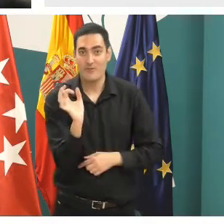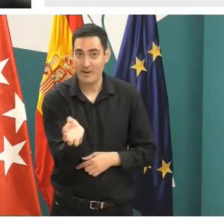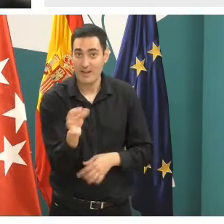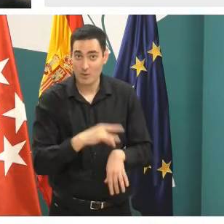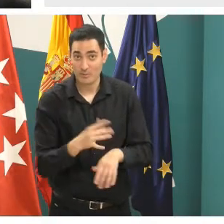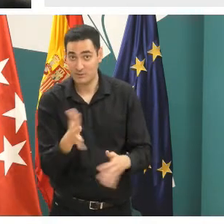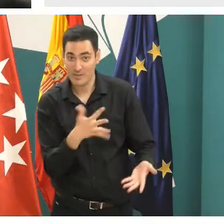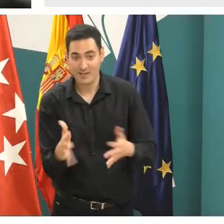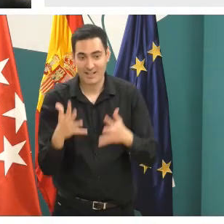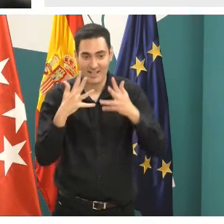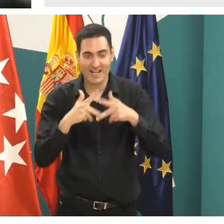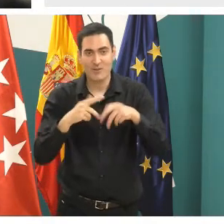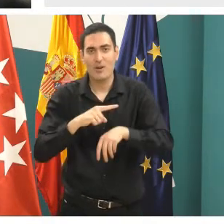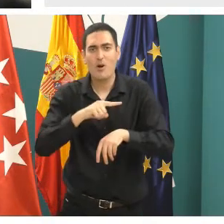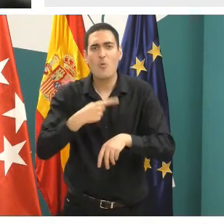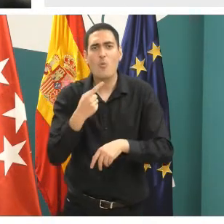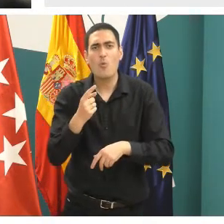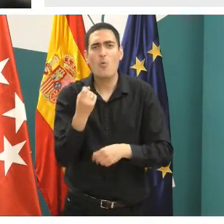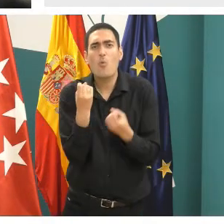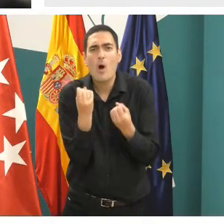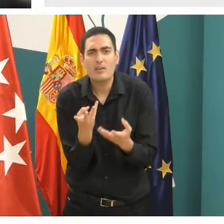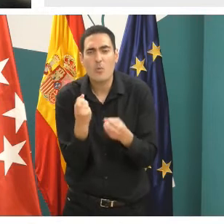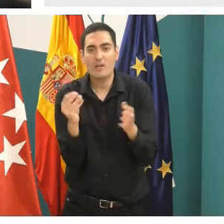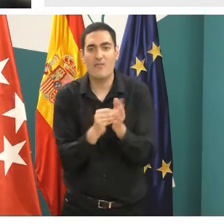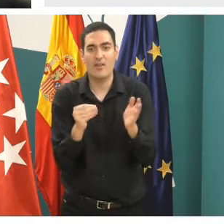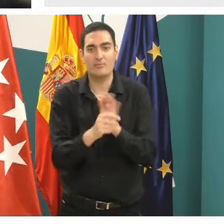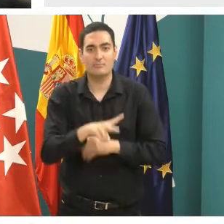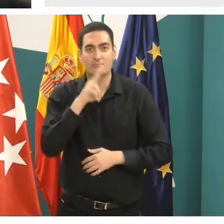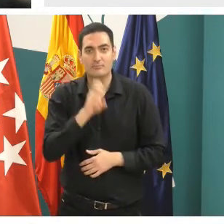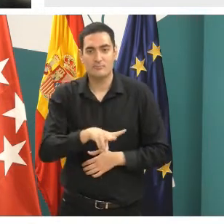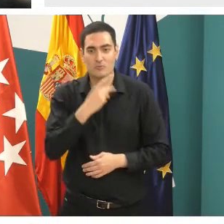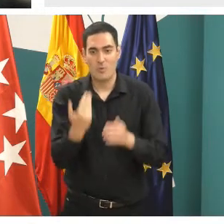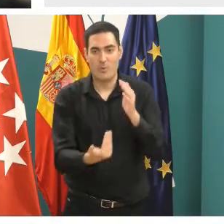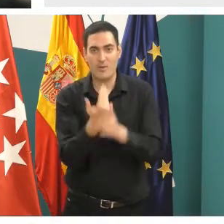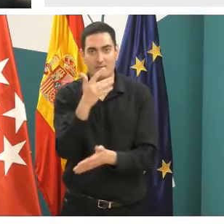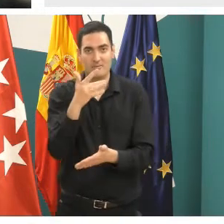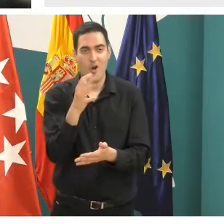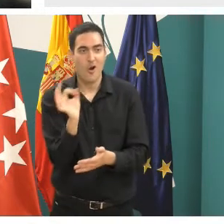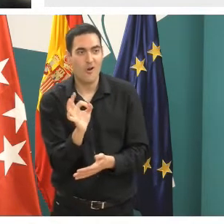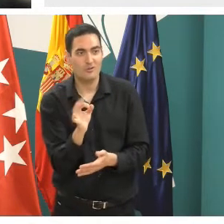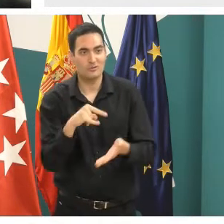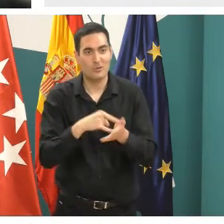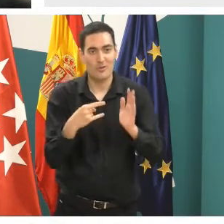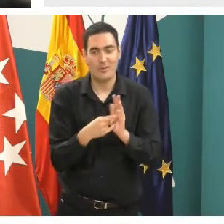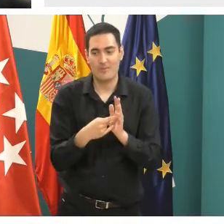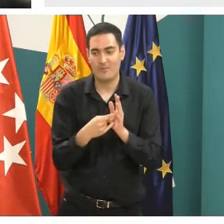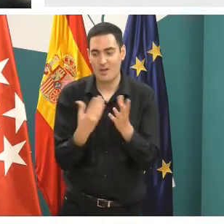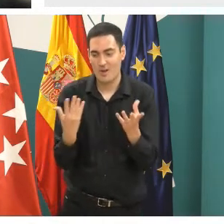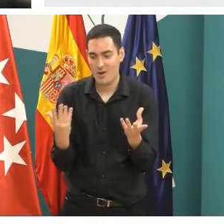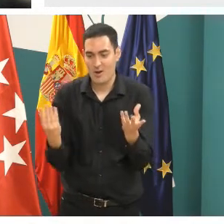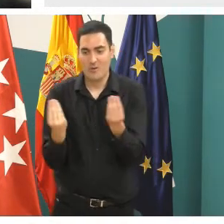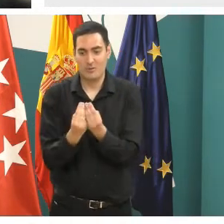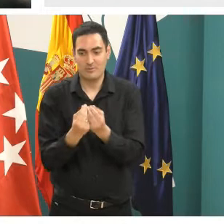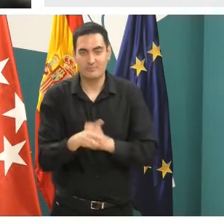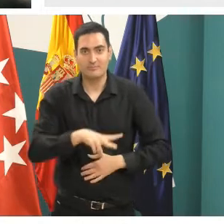Más o menos, calculamos cuántas son. ¿Cuántas veces respiramos en el día y cuántas veces las emociones son acompañadas por la